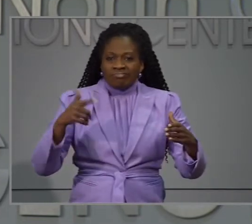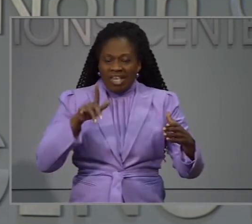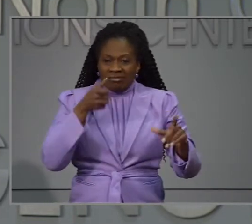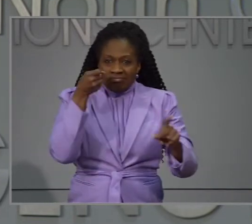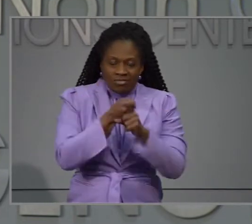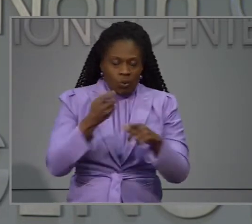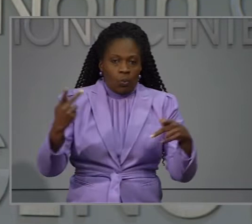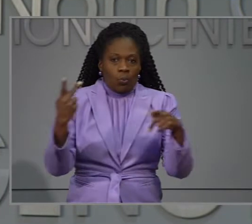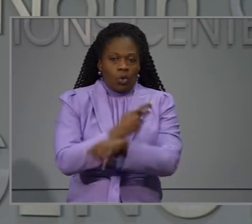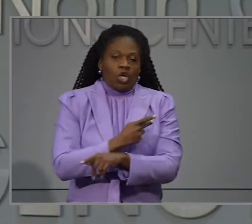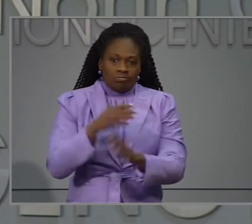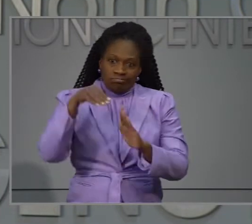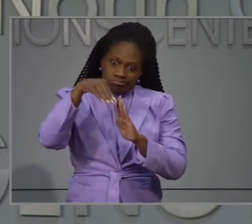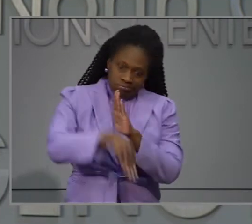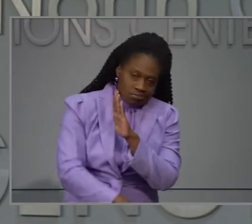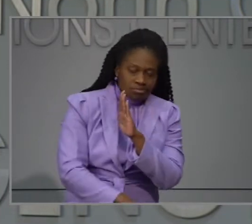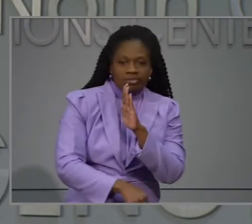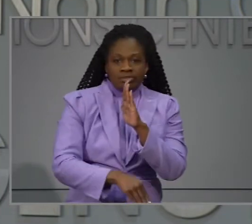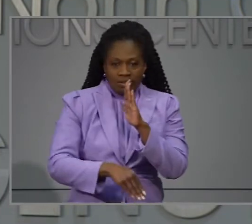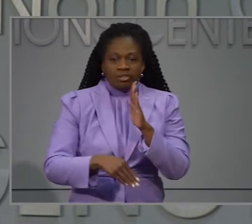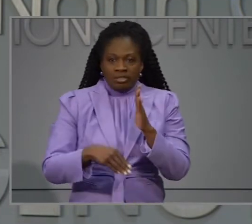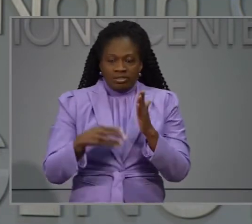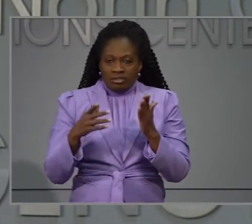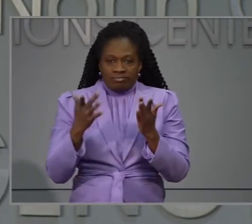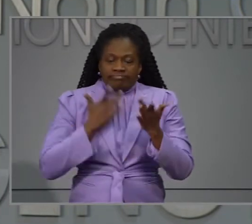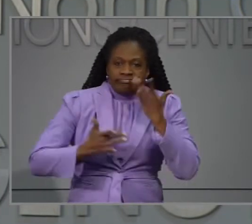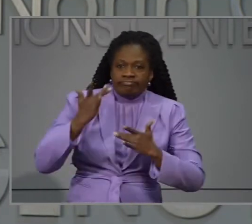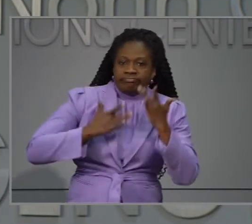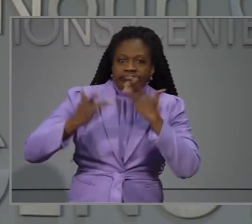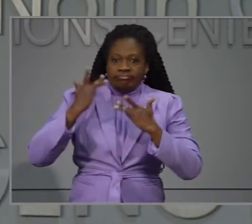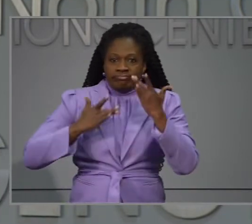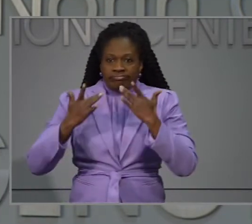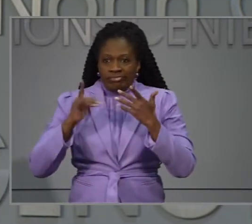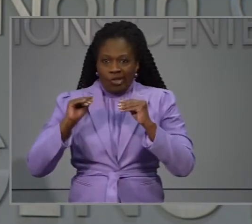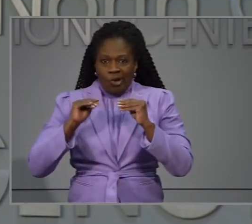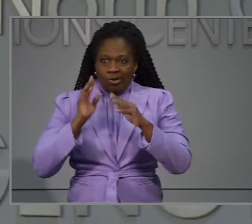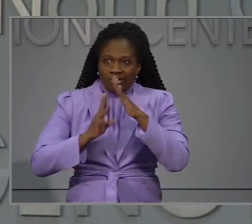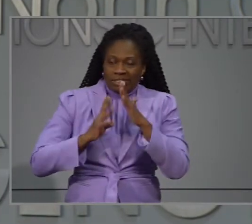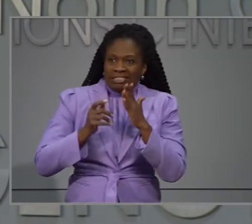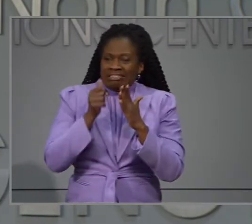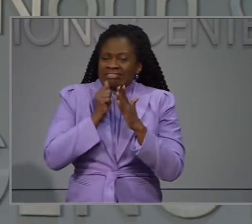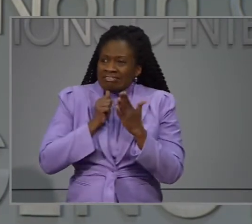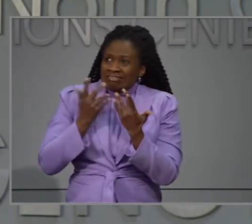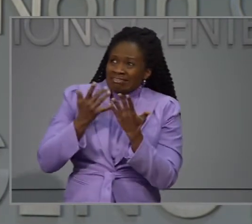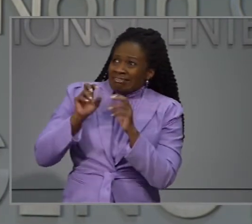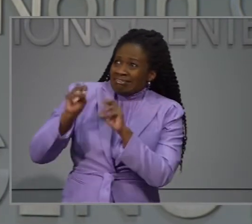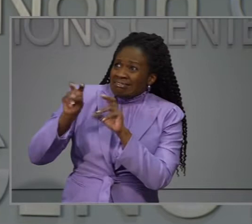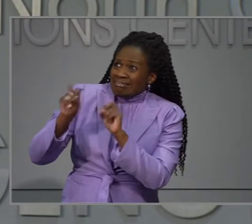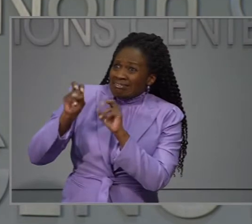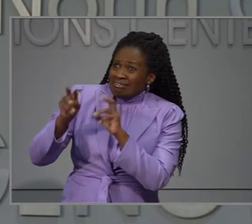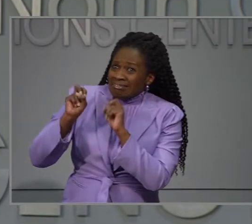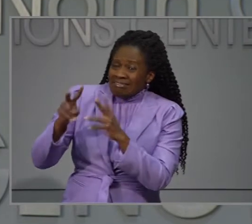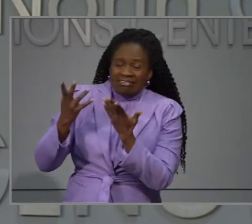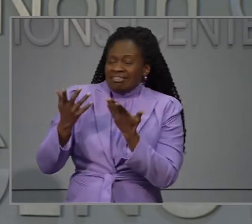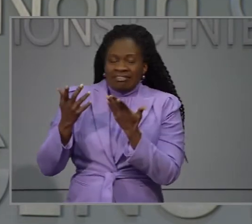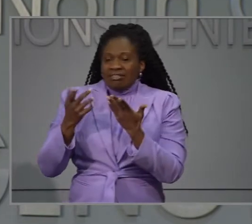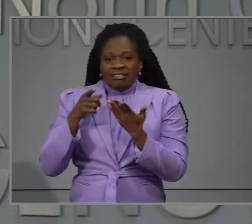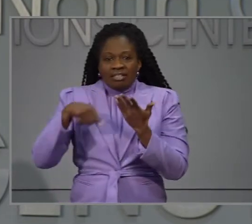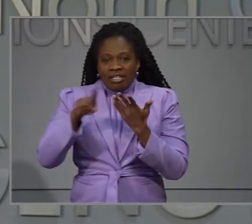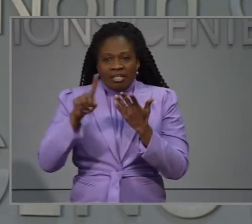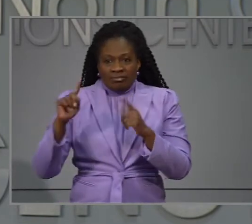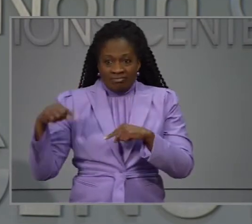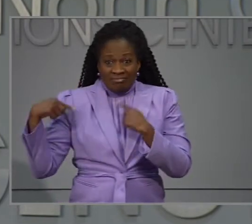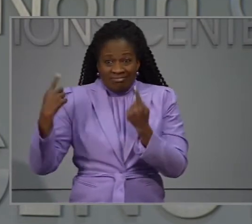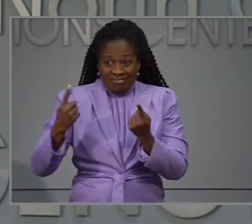ellos tal vez han sufrido más que ningún otro con este cierre de negocios muchos negocios están